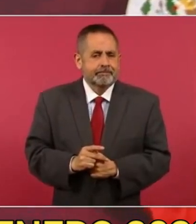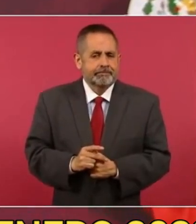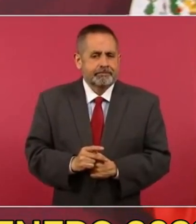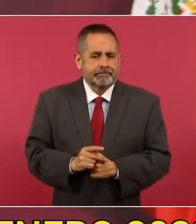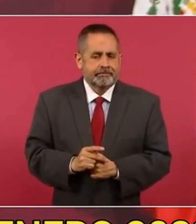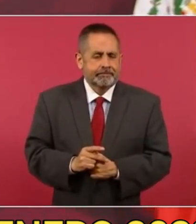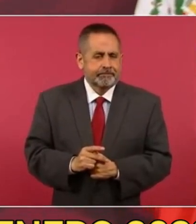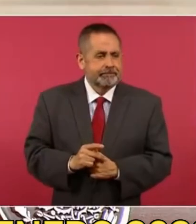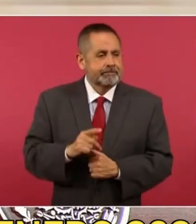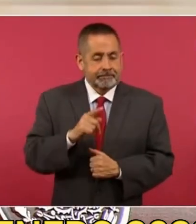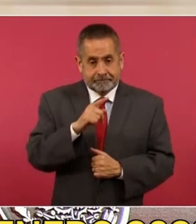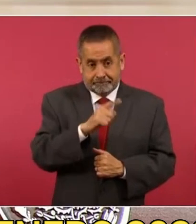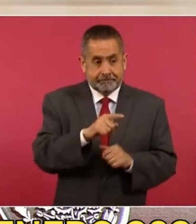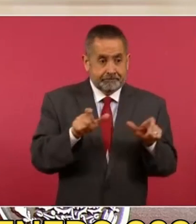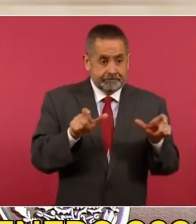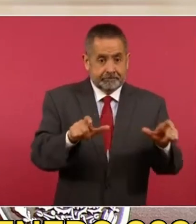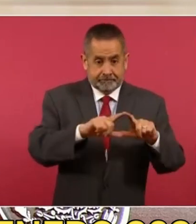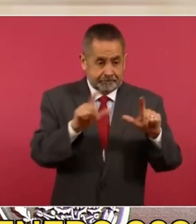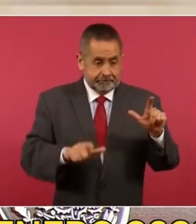Es que aparte de la Guardia,